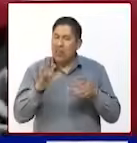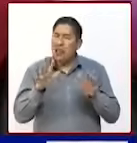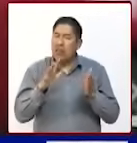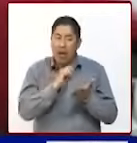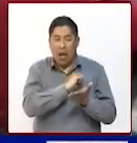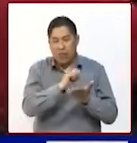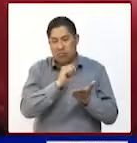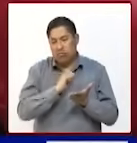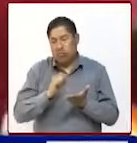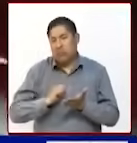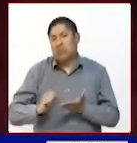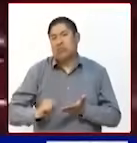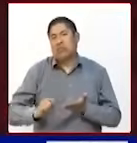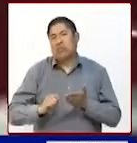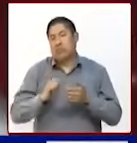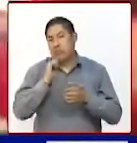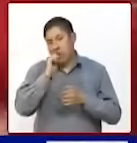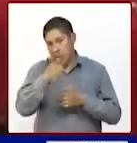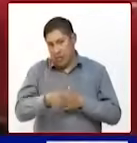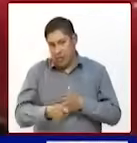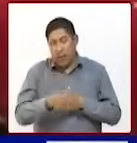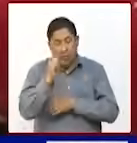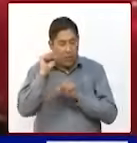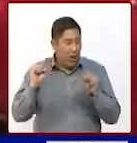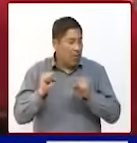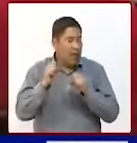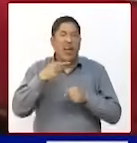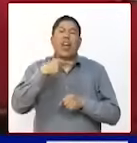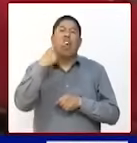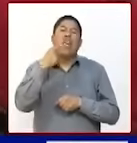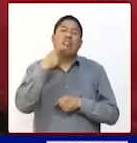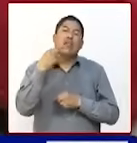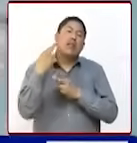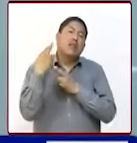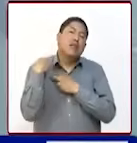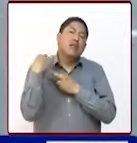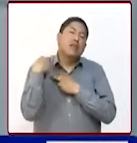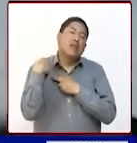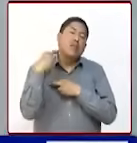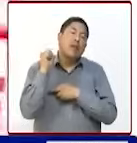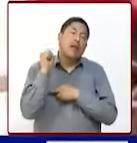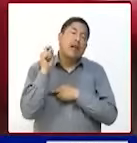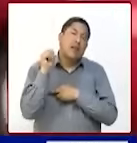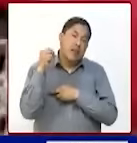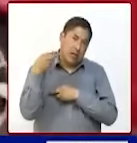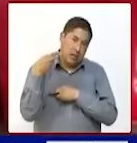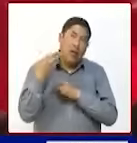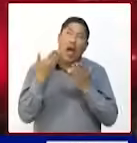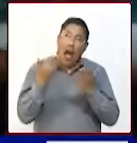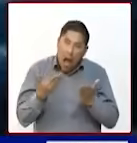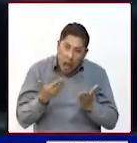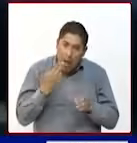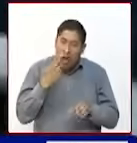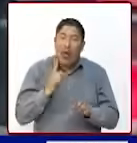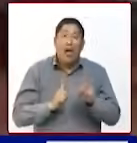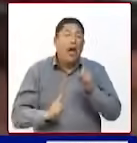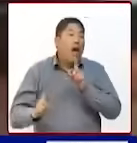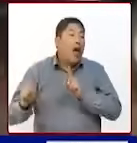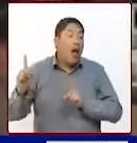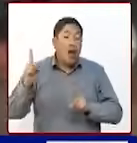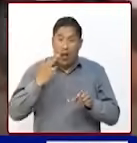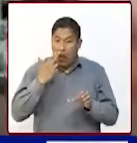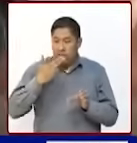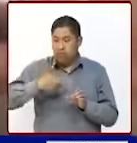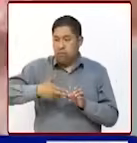censo 2024. ¿Qué es lo que ha manifestado la Agencia Nacional de Hidrocarburos? Existirán estaciones de servicio habilitadas con la